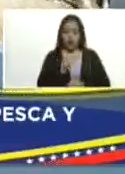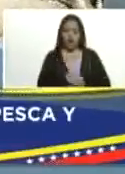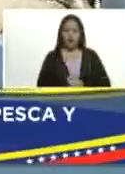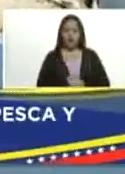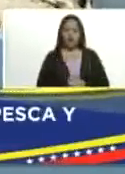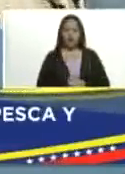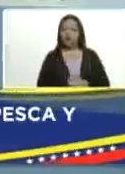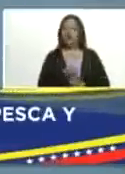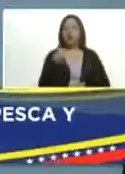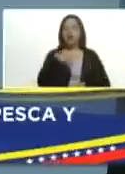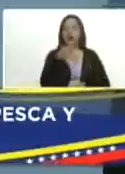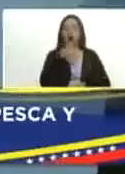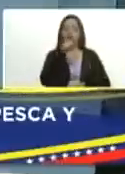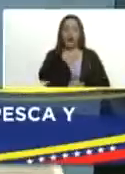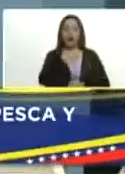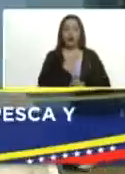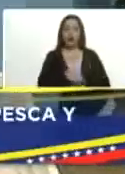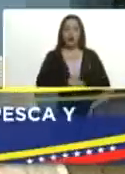Correcto. ¿Qué más tenemos por aquí, Vicente?